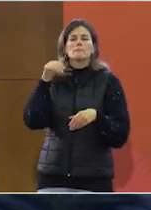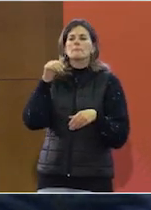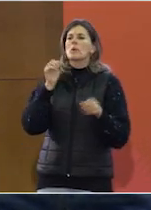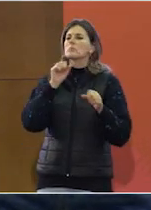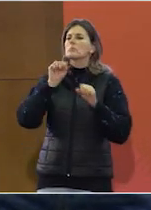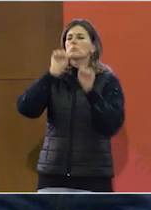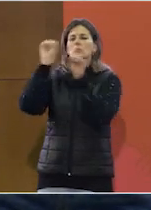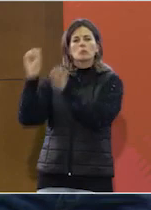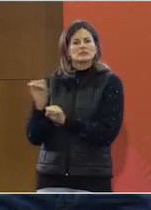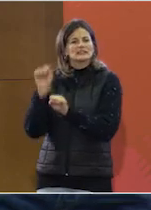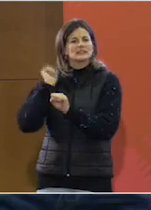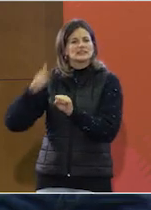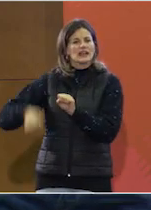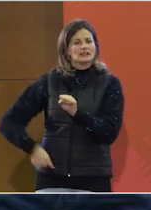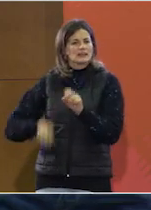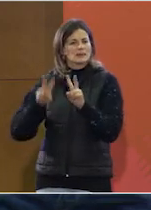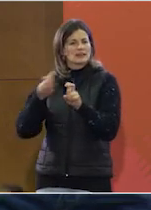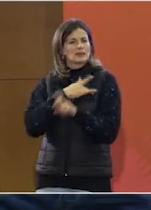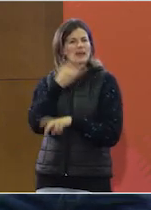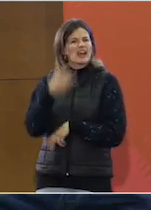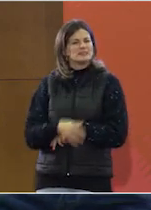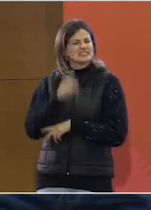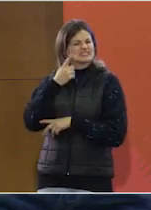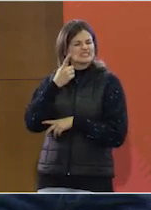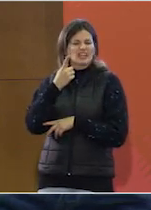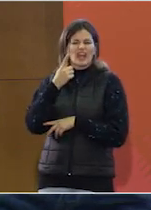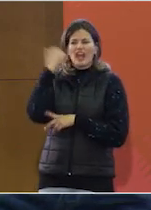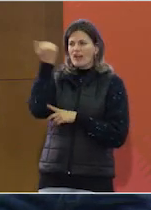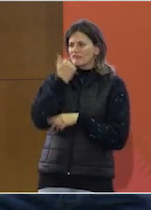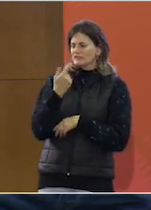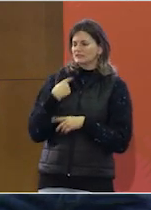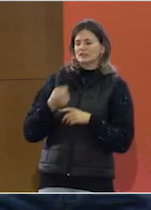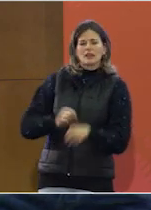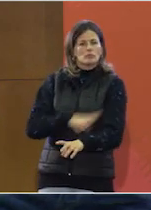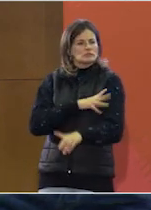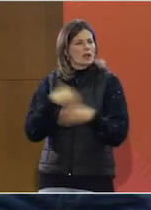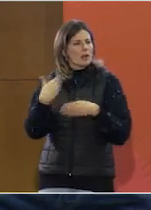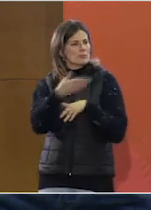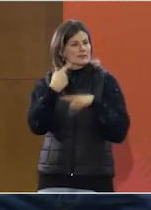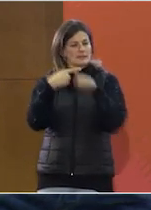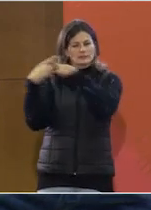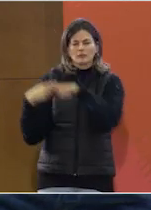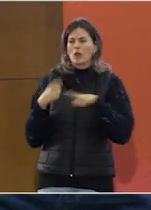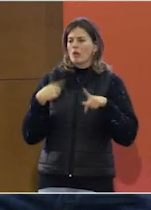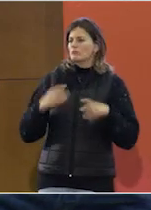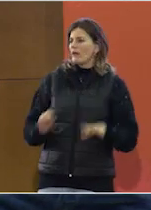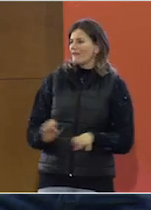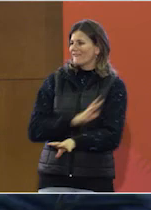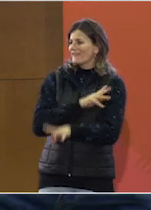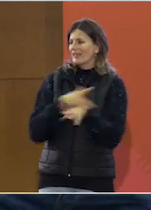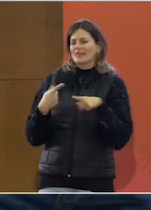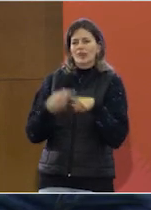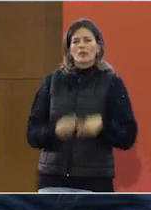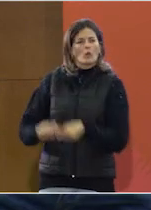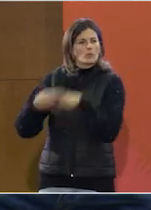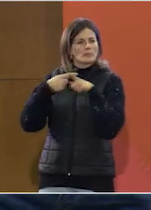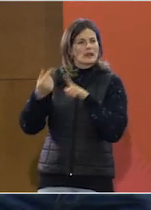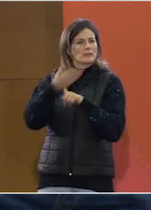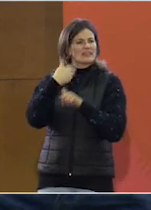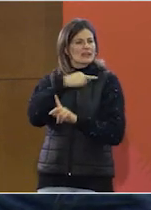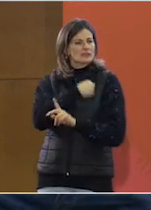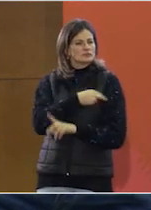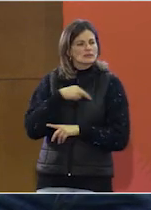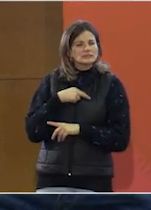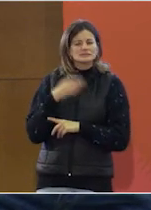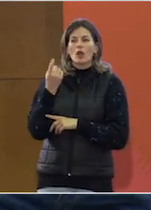a los ricos se emocionaban con banderas distintas, pero estaban encantados de compartir la bandera suiza o